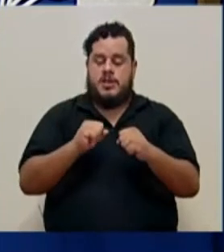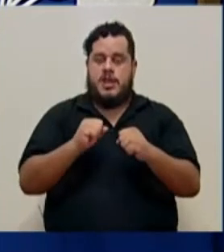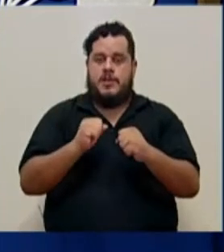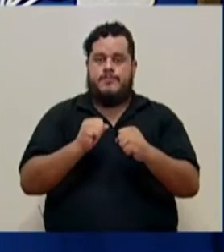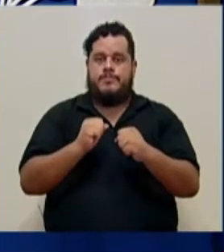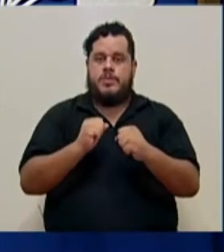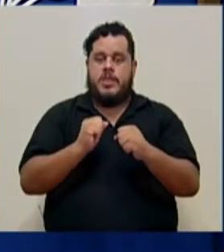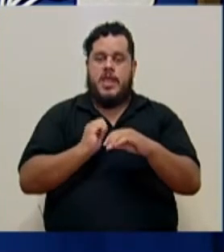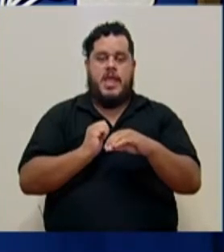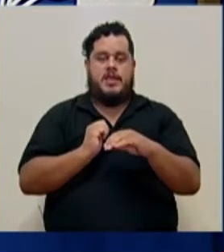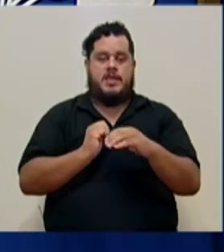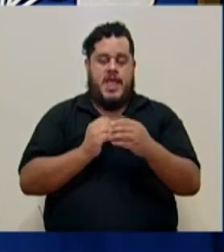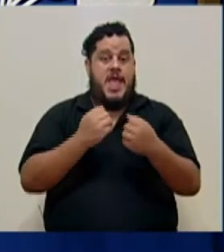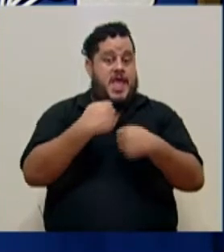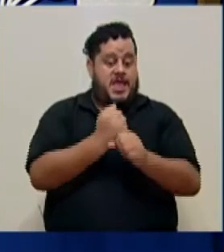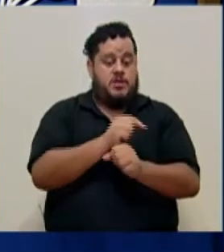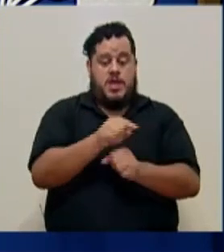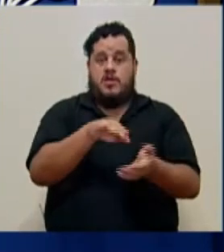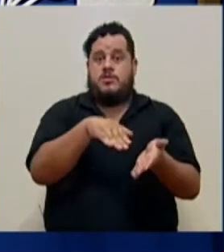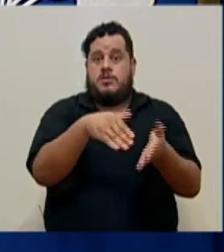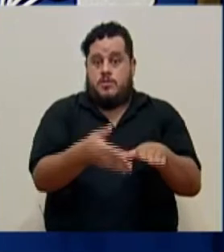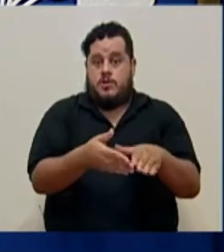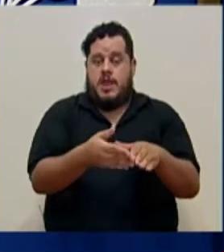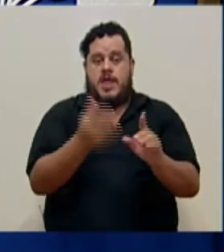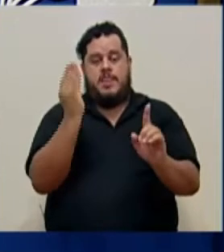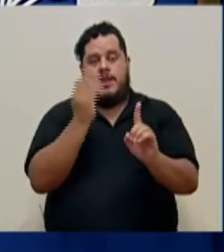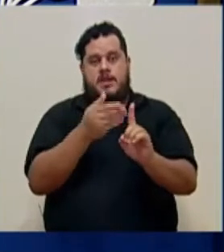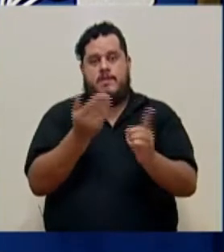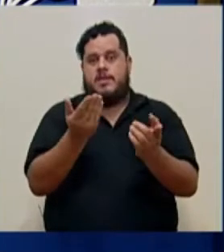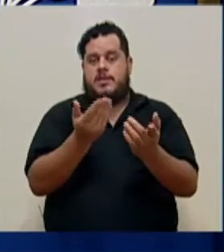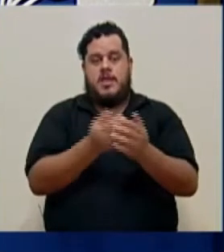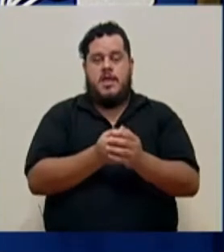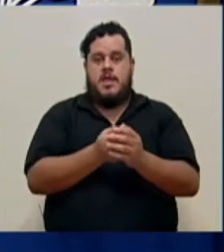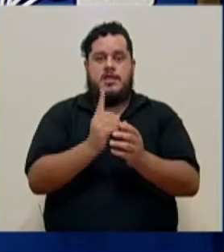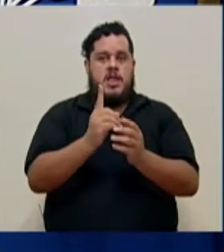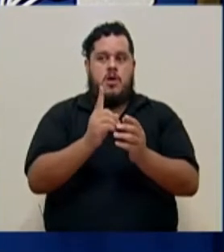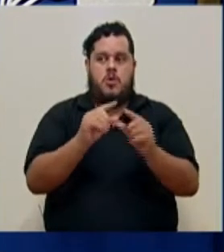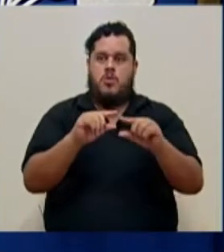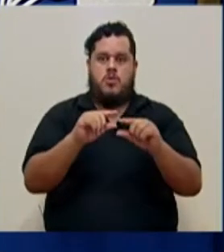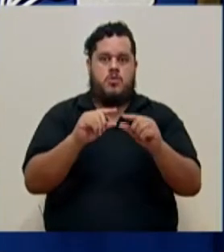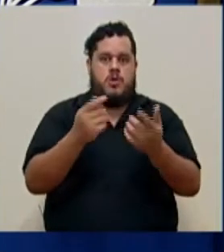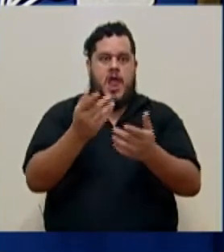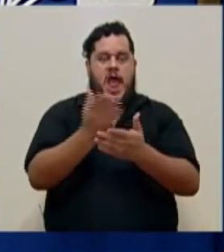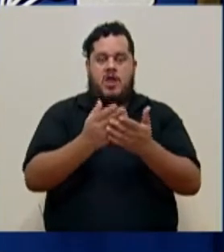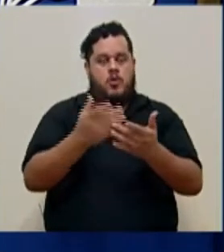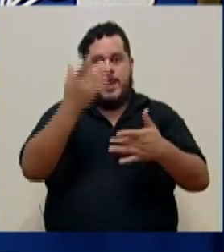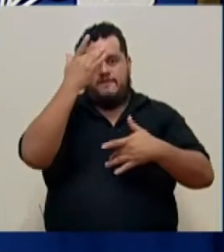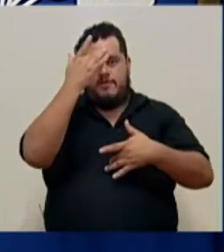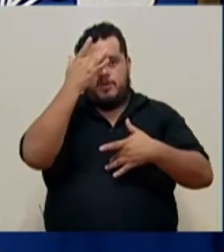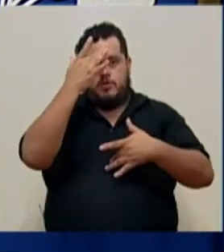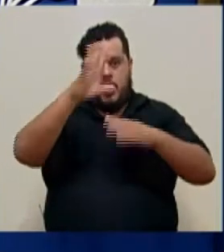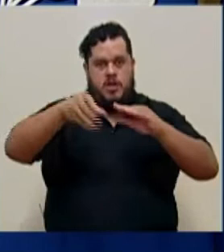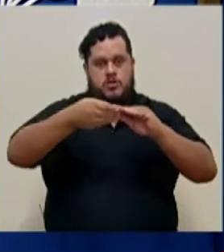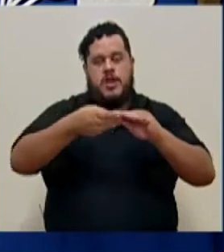provocó la muerte, sea a través directamente de un cuadro o por una complicación derivada del